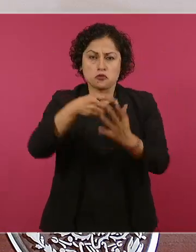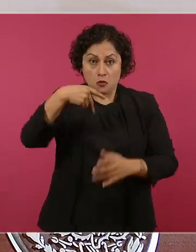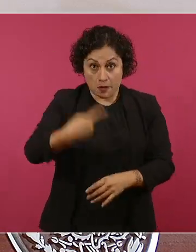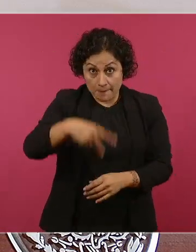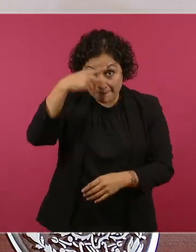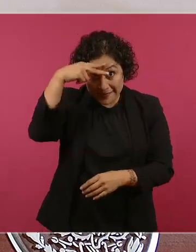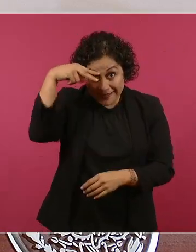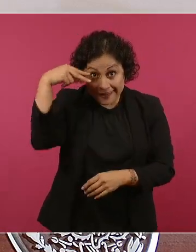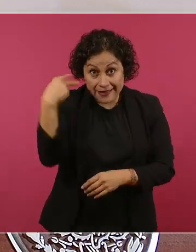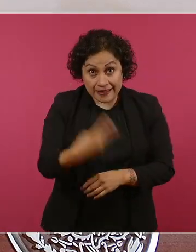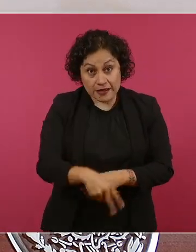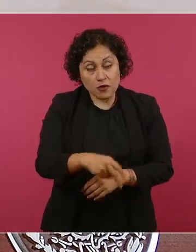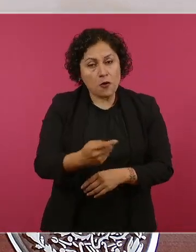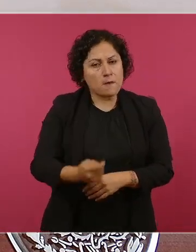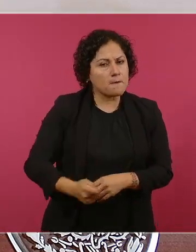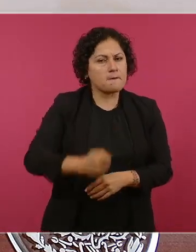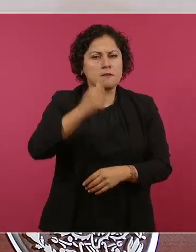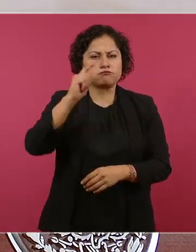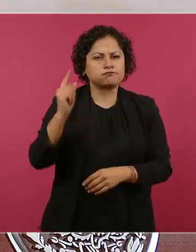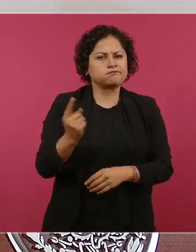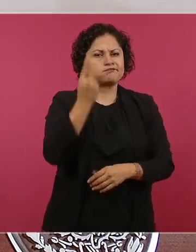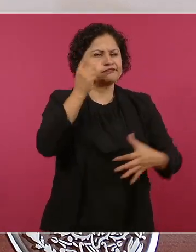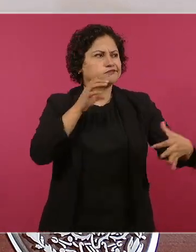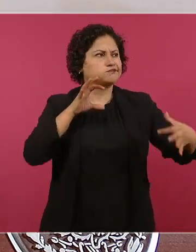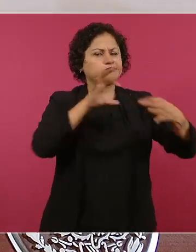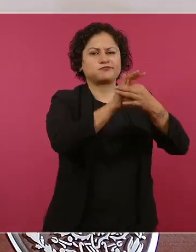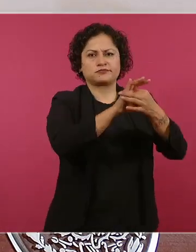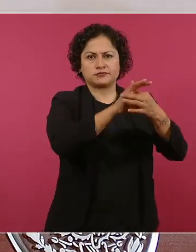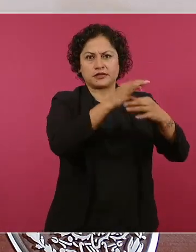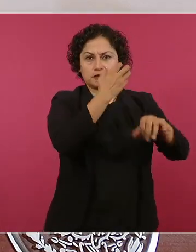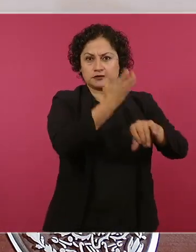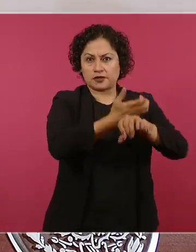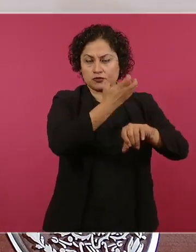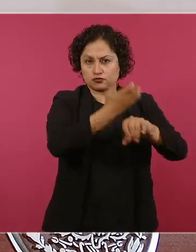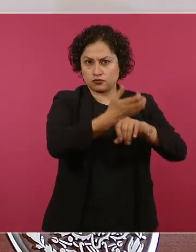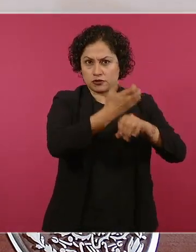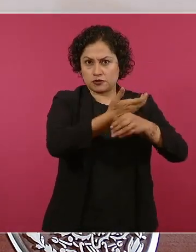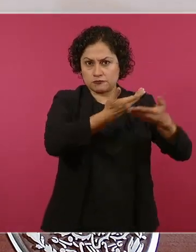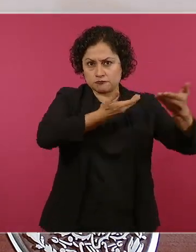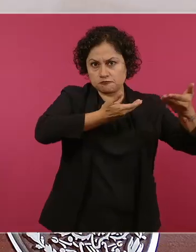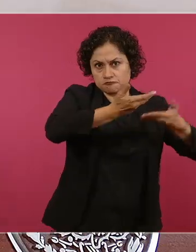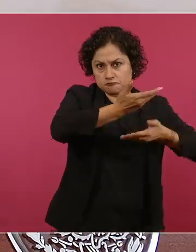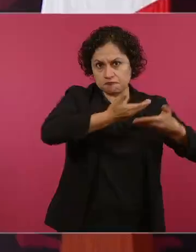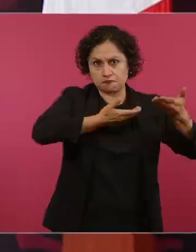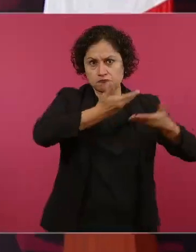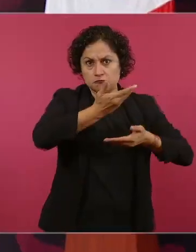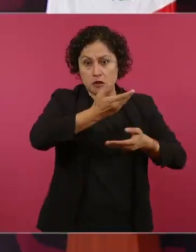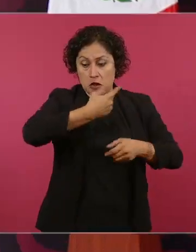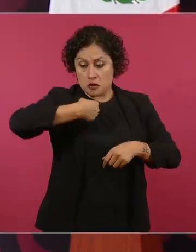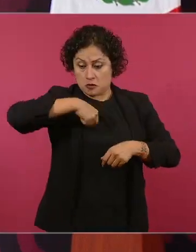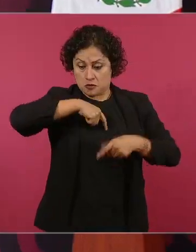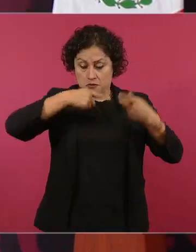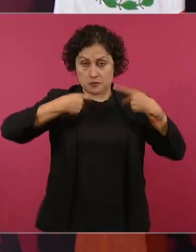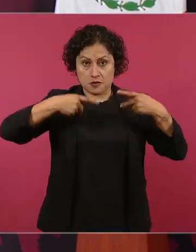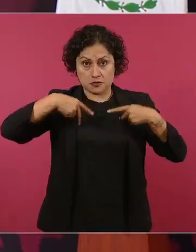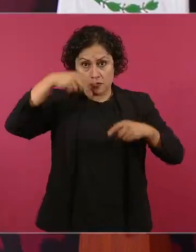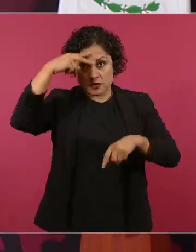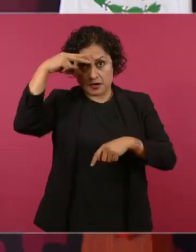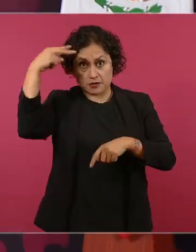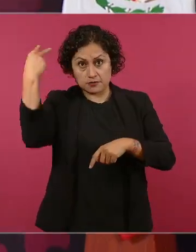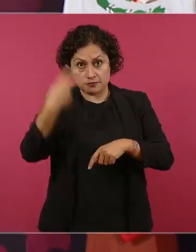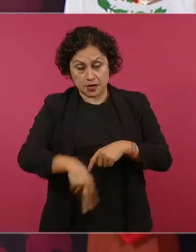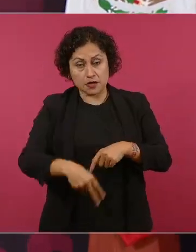Viven 40 millones de mexicanos en Estados Unidos. Hay buena relación entre nuestros